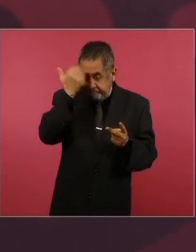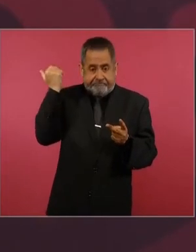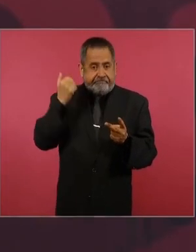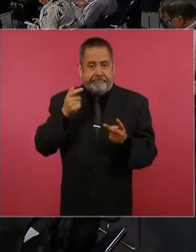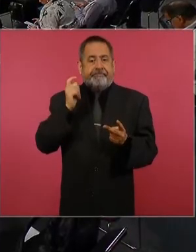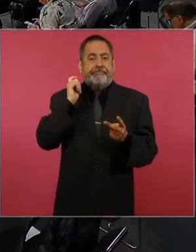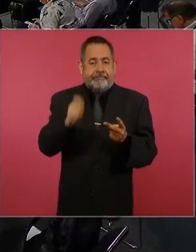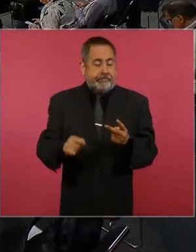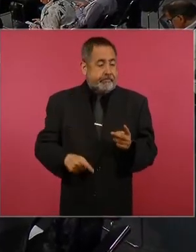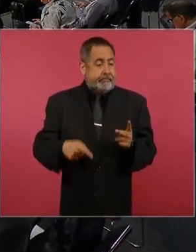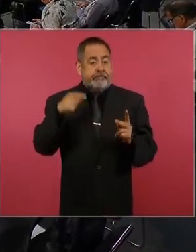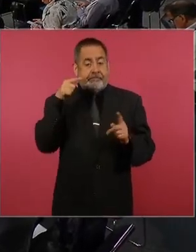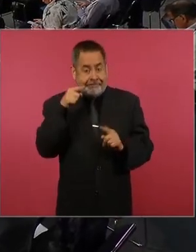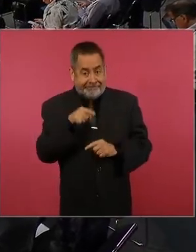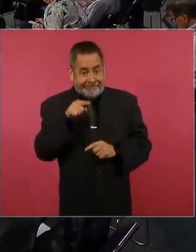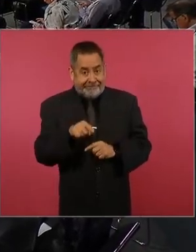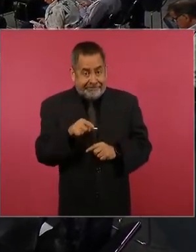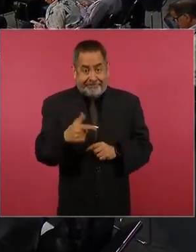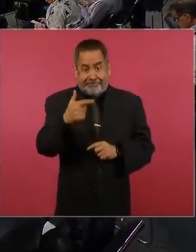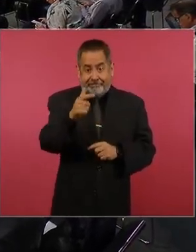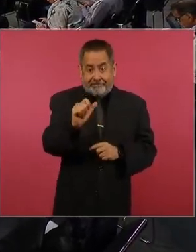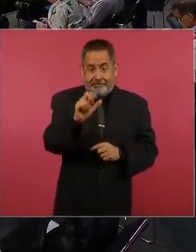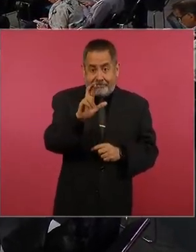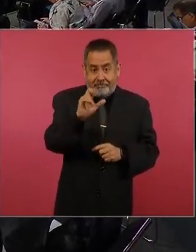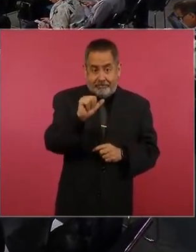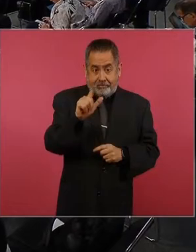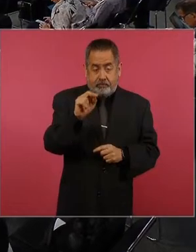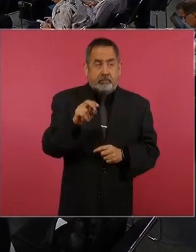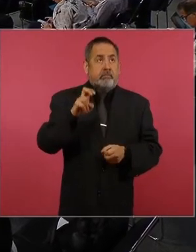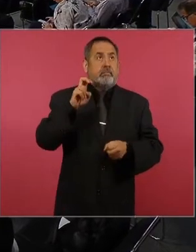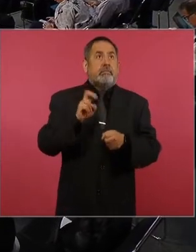de que él en